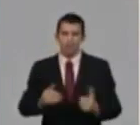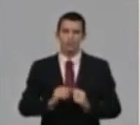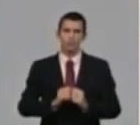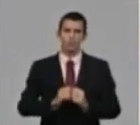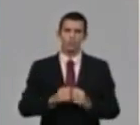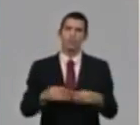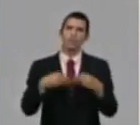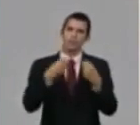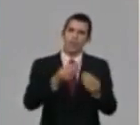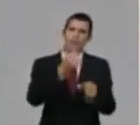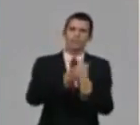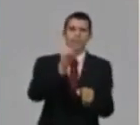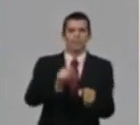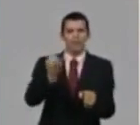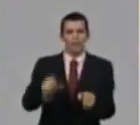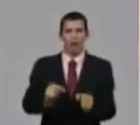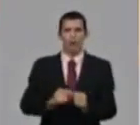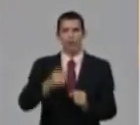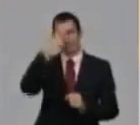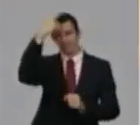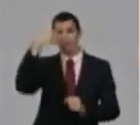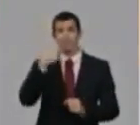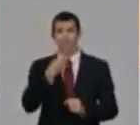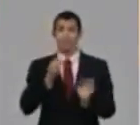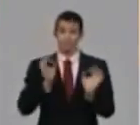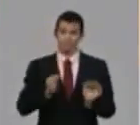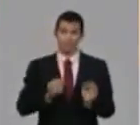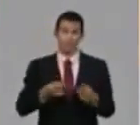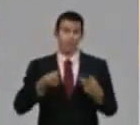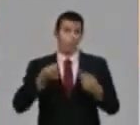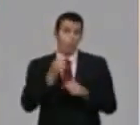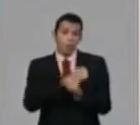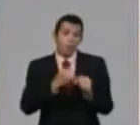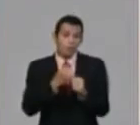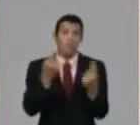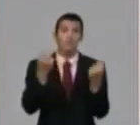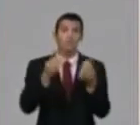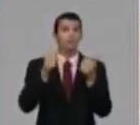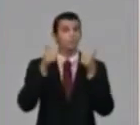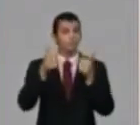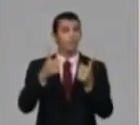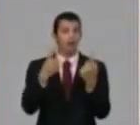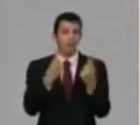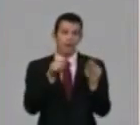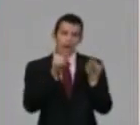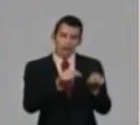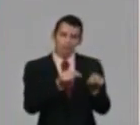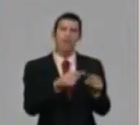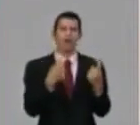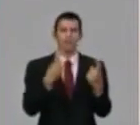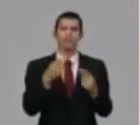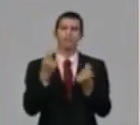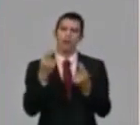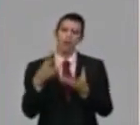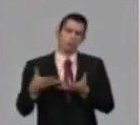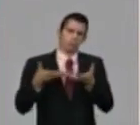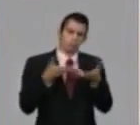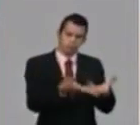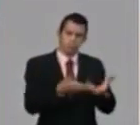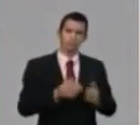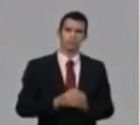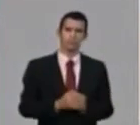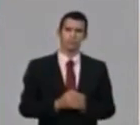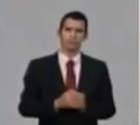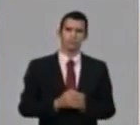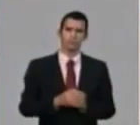el dinero donde hace falta y no agarrar en todo lo que sea posible. Hoy al sector presupuestado estamos diciendo, hay que garantizar con prioridad los gastos de salario de